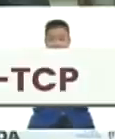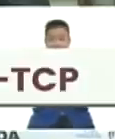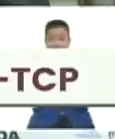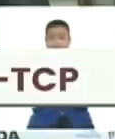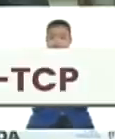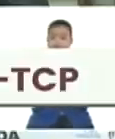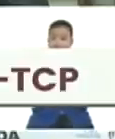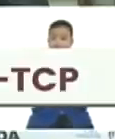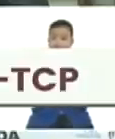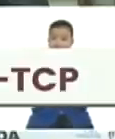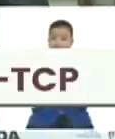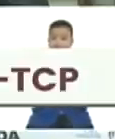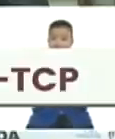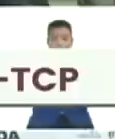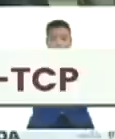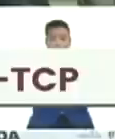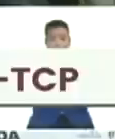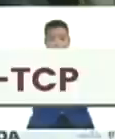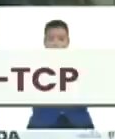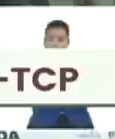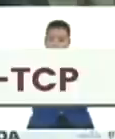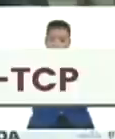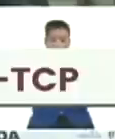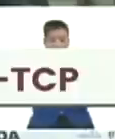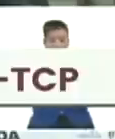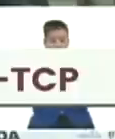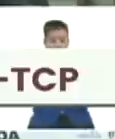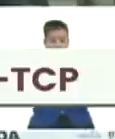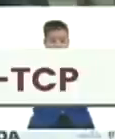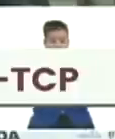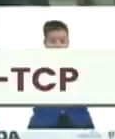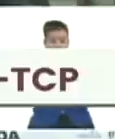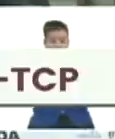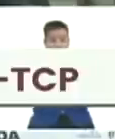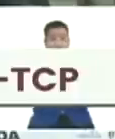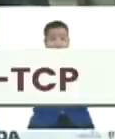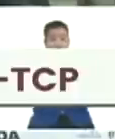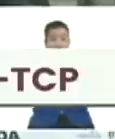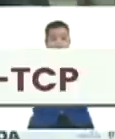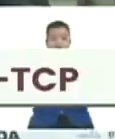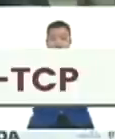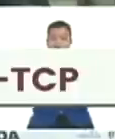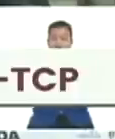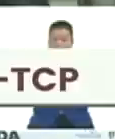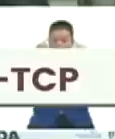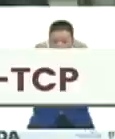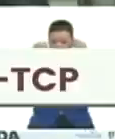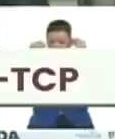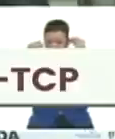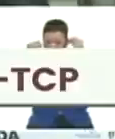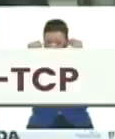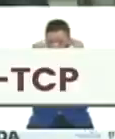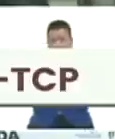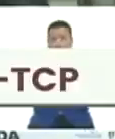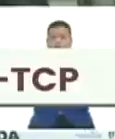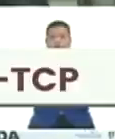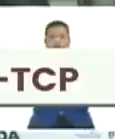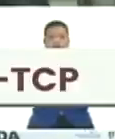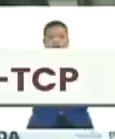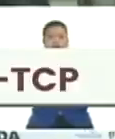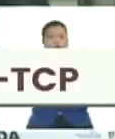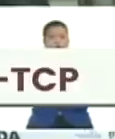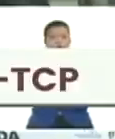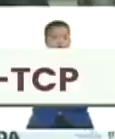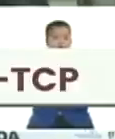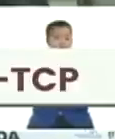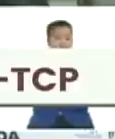reducir esta crisis ha provocado una mayor incertidumbre. Como resultado,